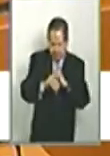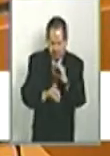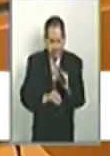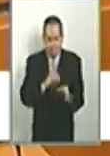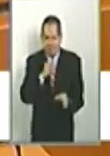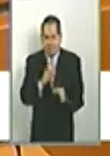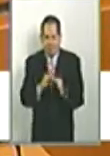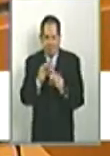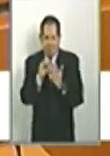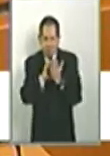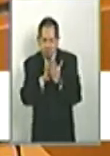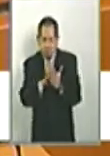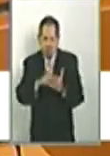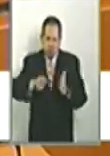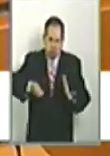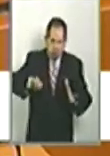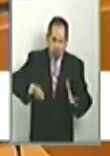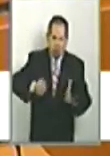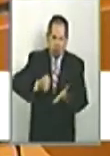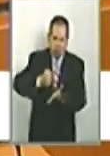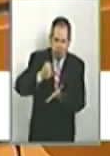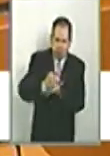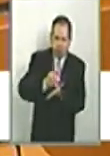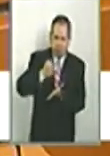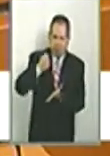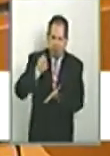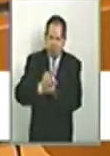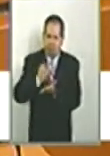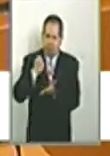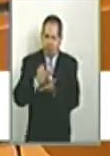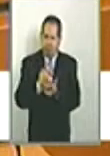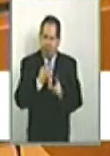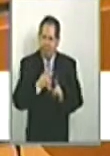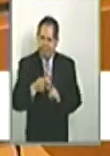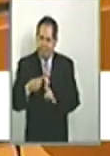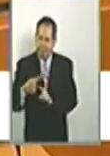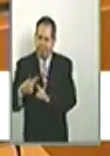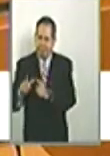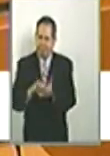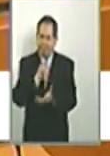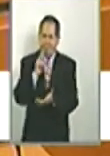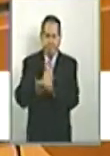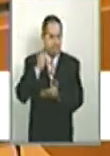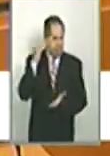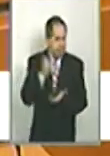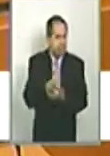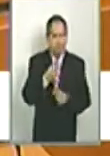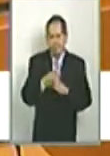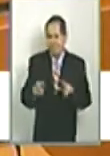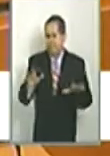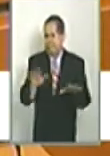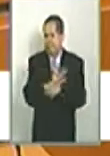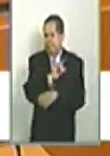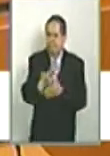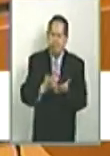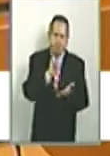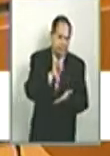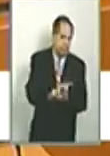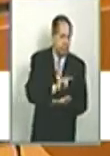pluralidad y aprobar una gran cantidad de leyes, de reformas a leyes y a